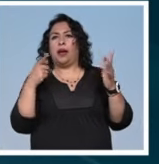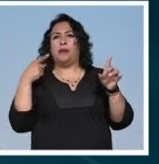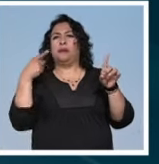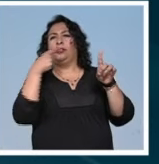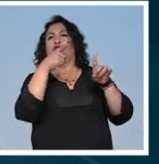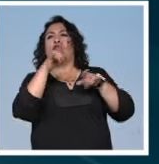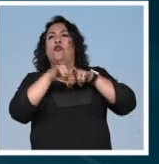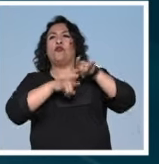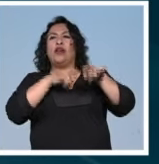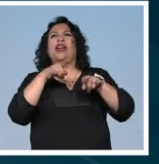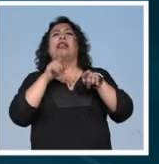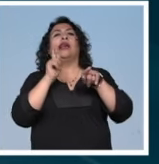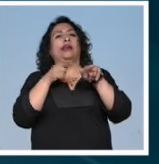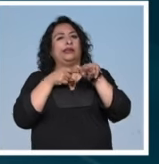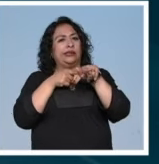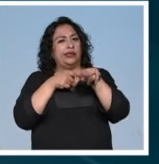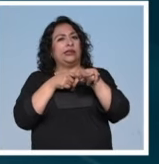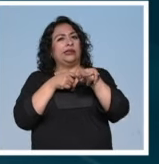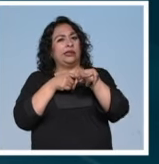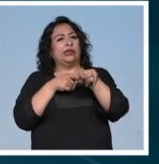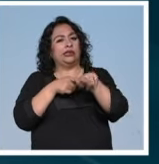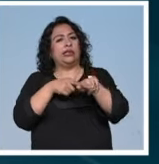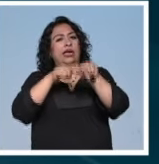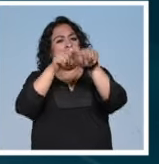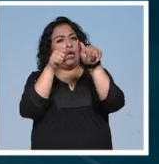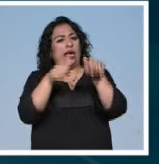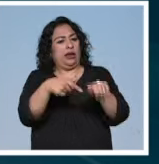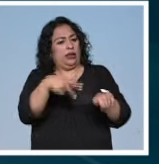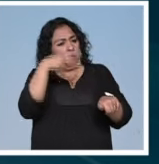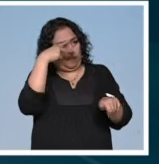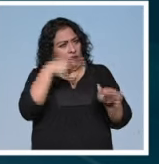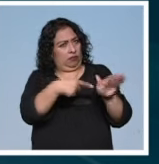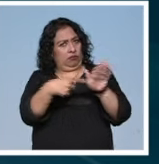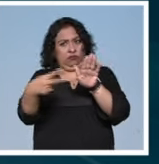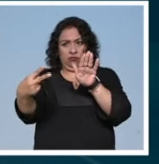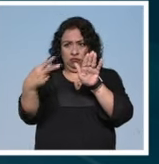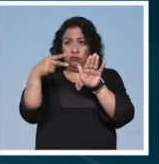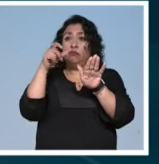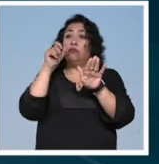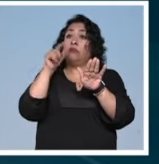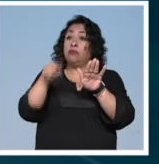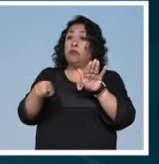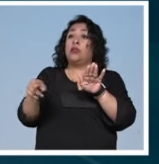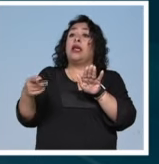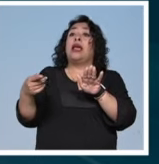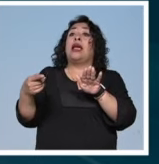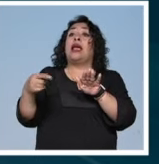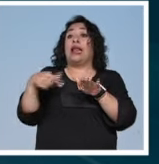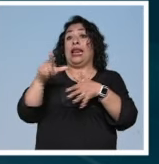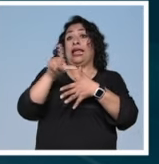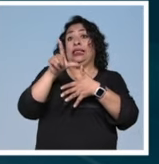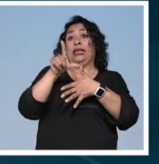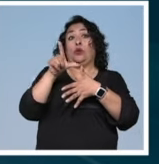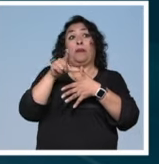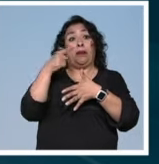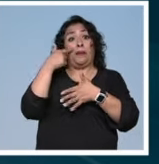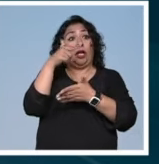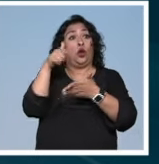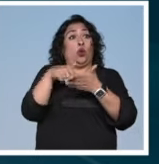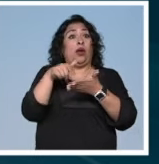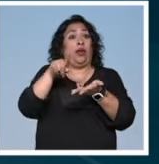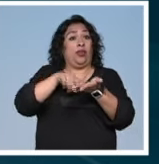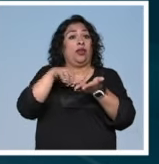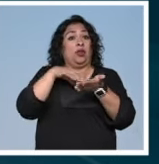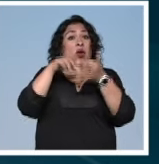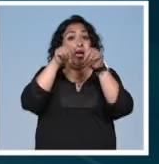la feria es seguir posicionando el arte mexicano y seguir posicionando la escena del arte latinoamericano, ¿no? Es